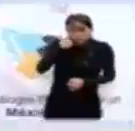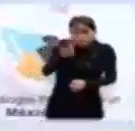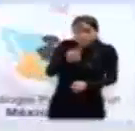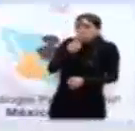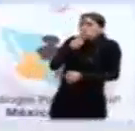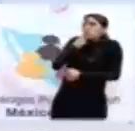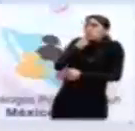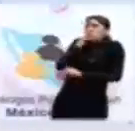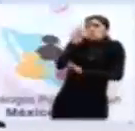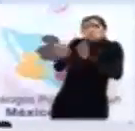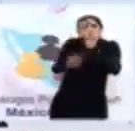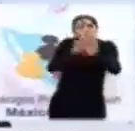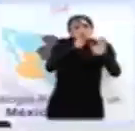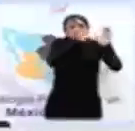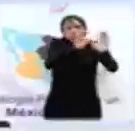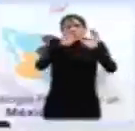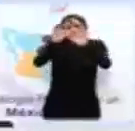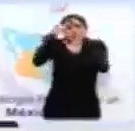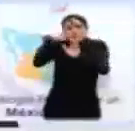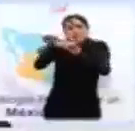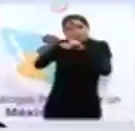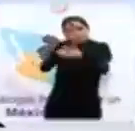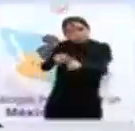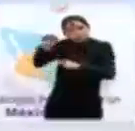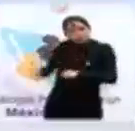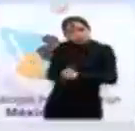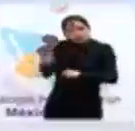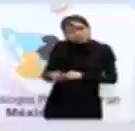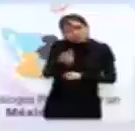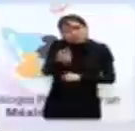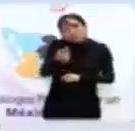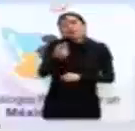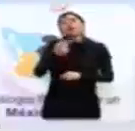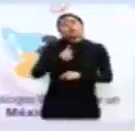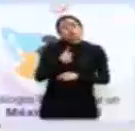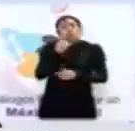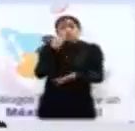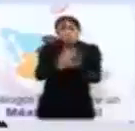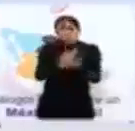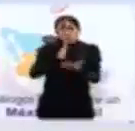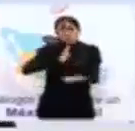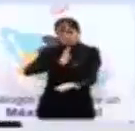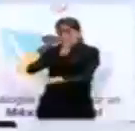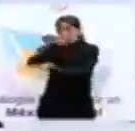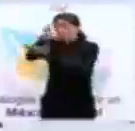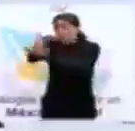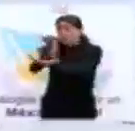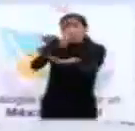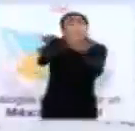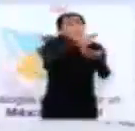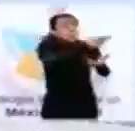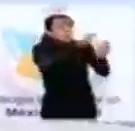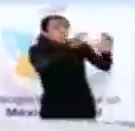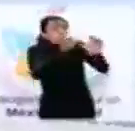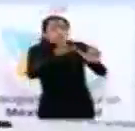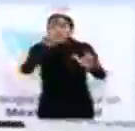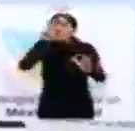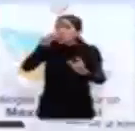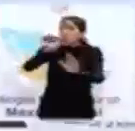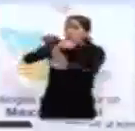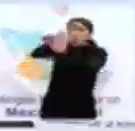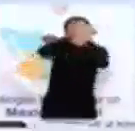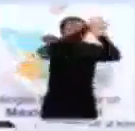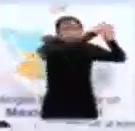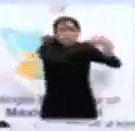decirle a aquellos que para sobrevivir están destruyendo el recurso natural y concientizarlos, sino que tengo que